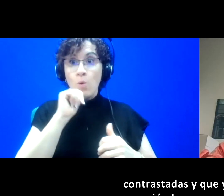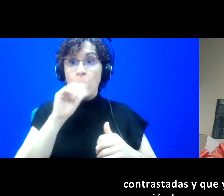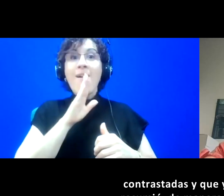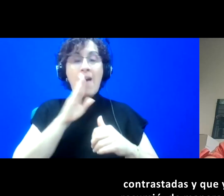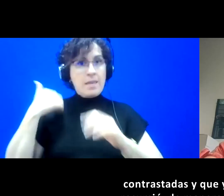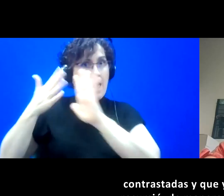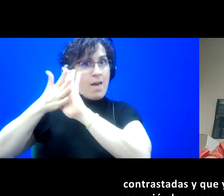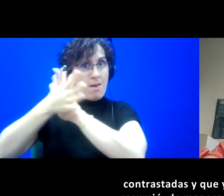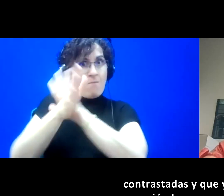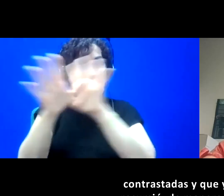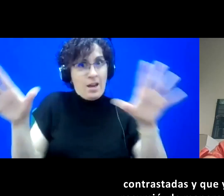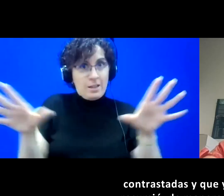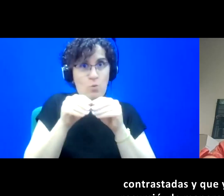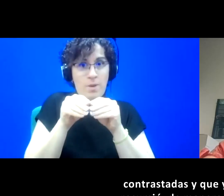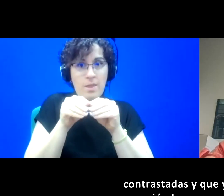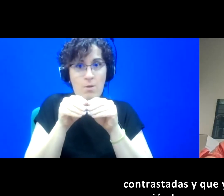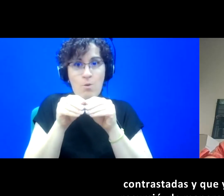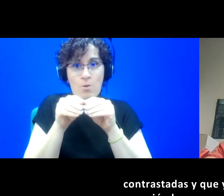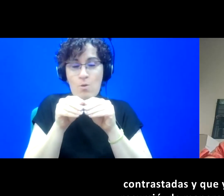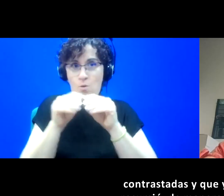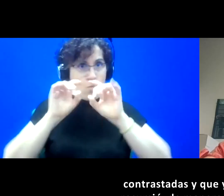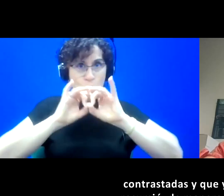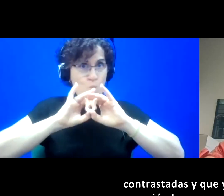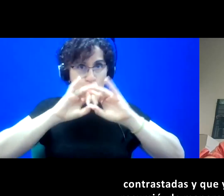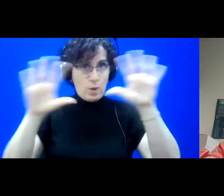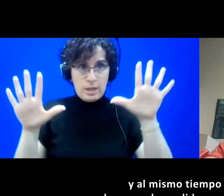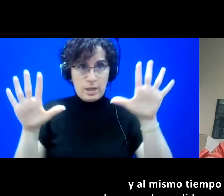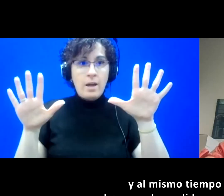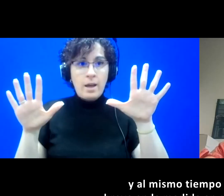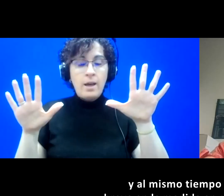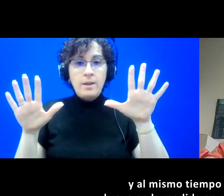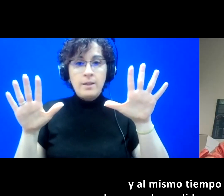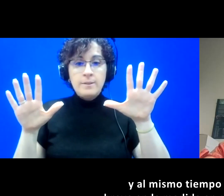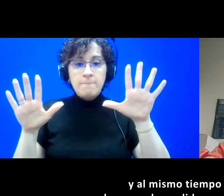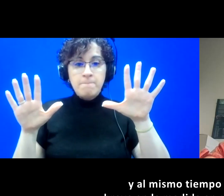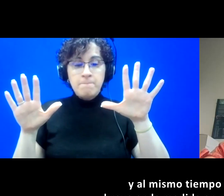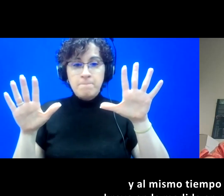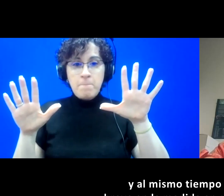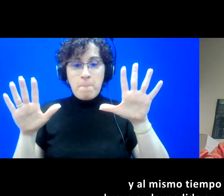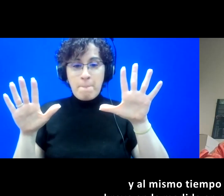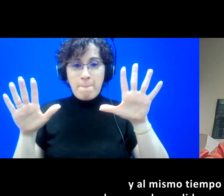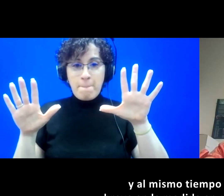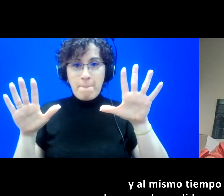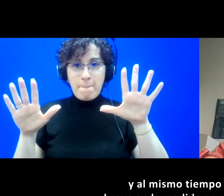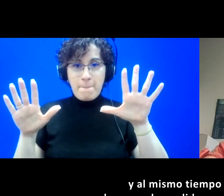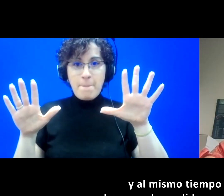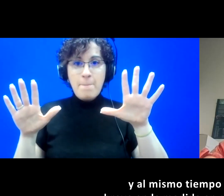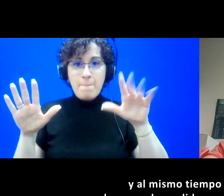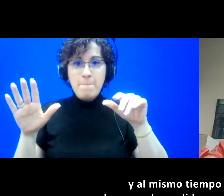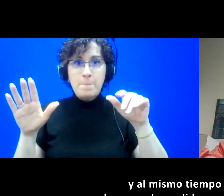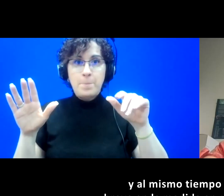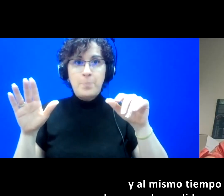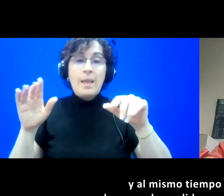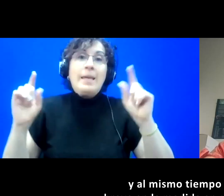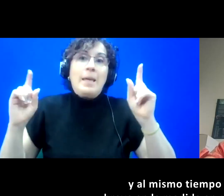resumió de una manera muy clara y al mismo tiempo muy breve